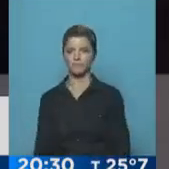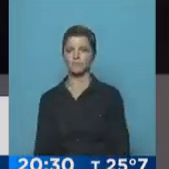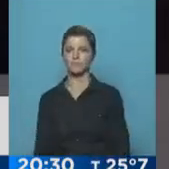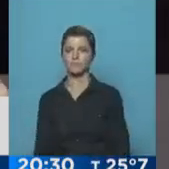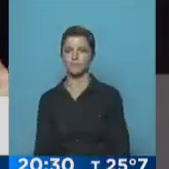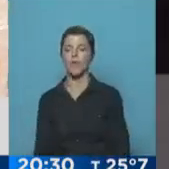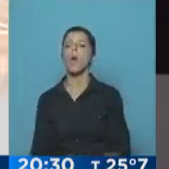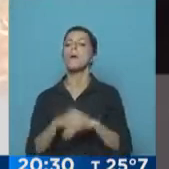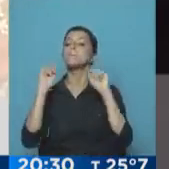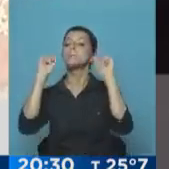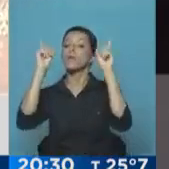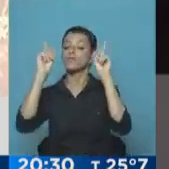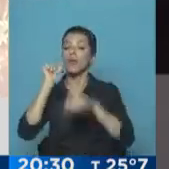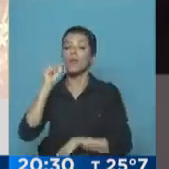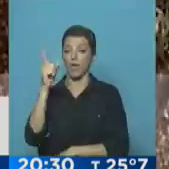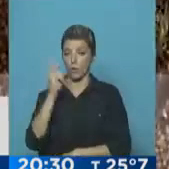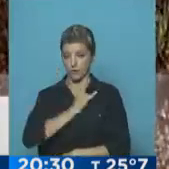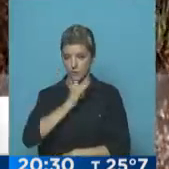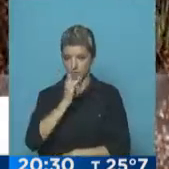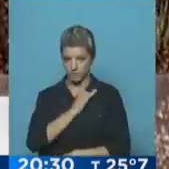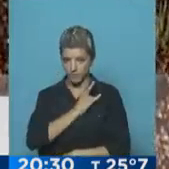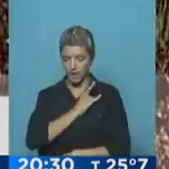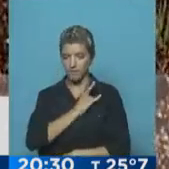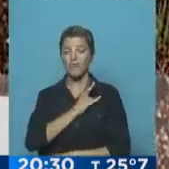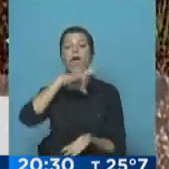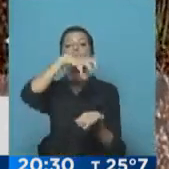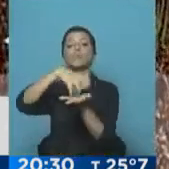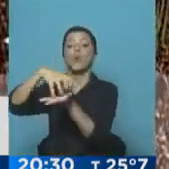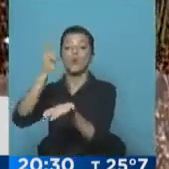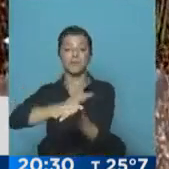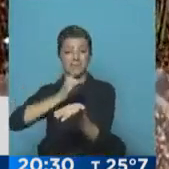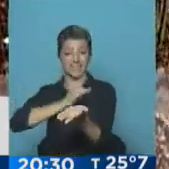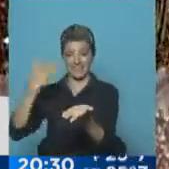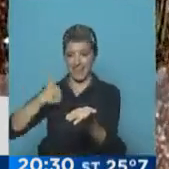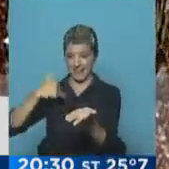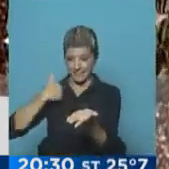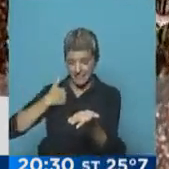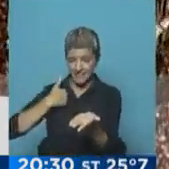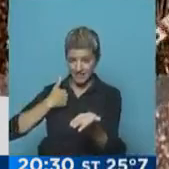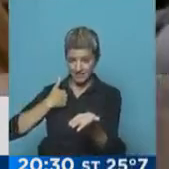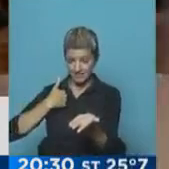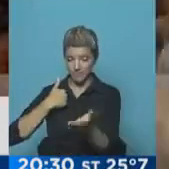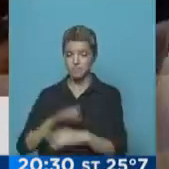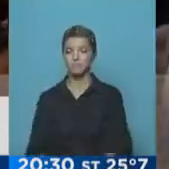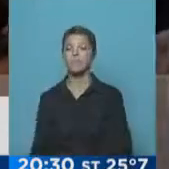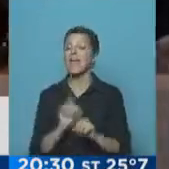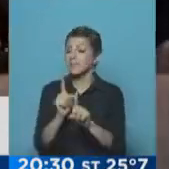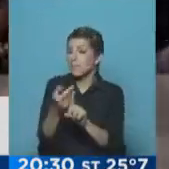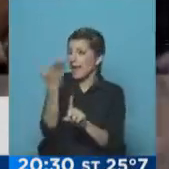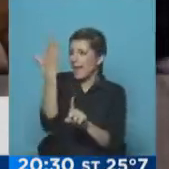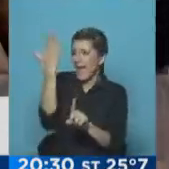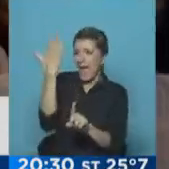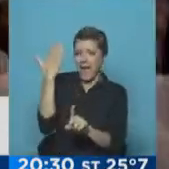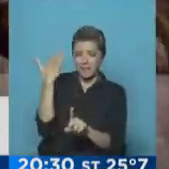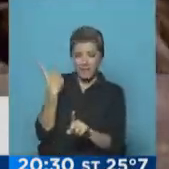de los profesores universitarios, de las universidades argentinas, aquellas que en alguna época